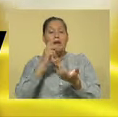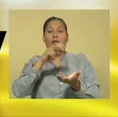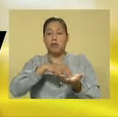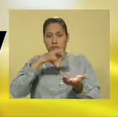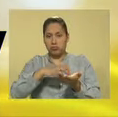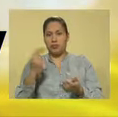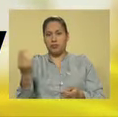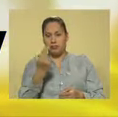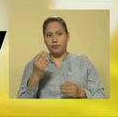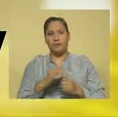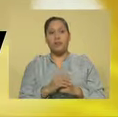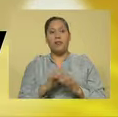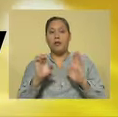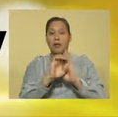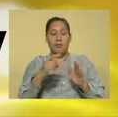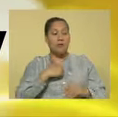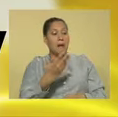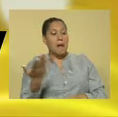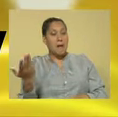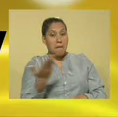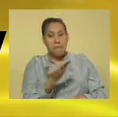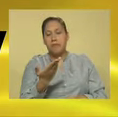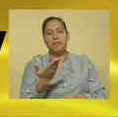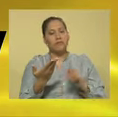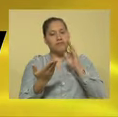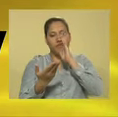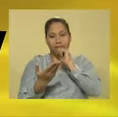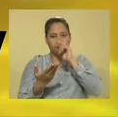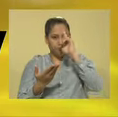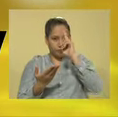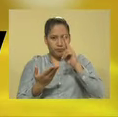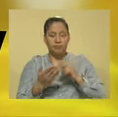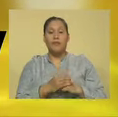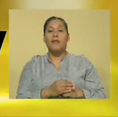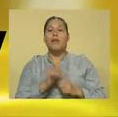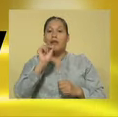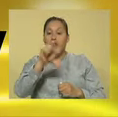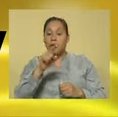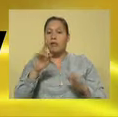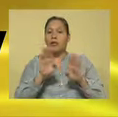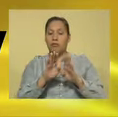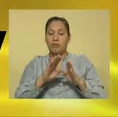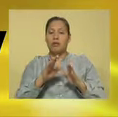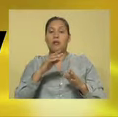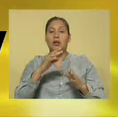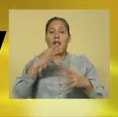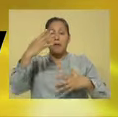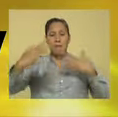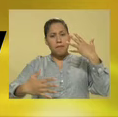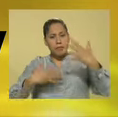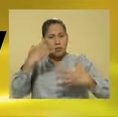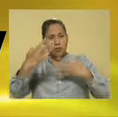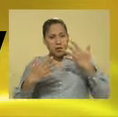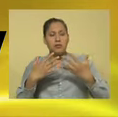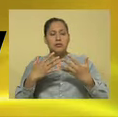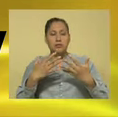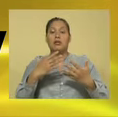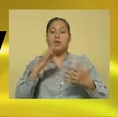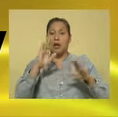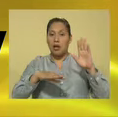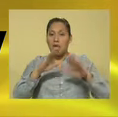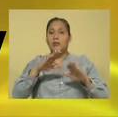eh con golpes no logramos nada todos los delitos de violencia se persiguen por querella